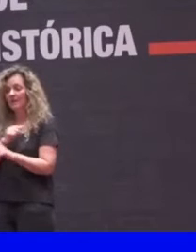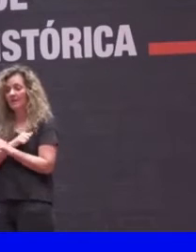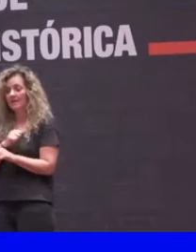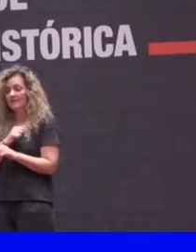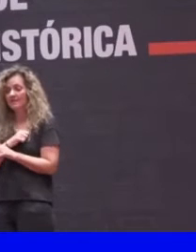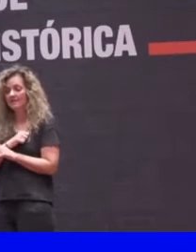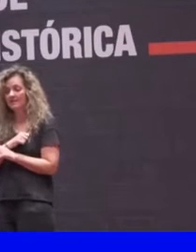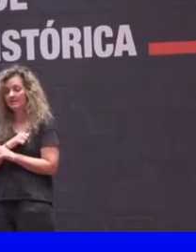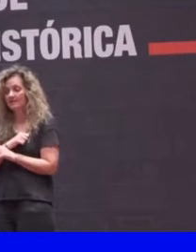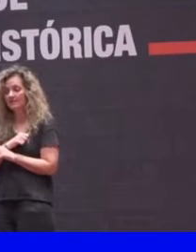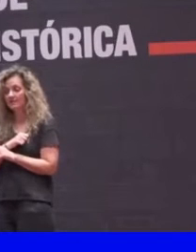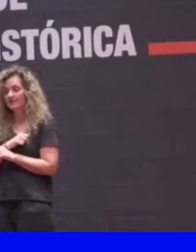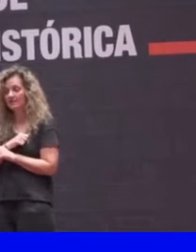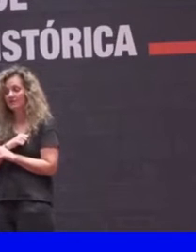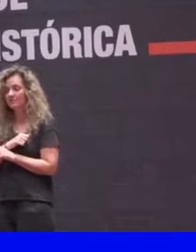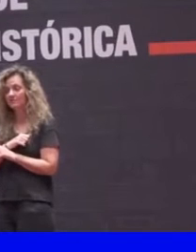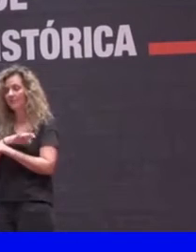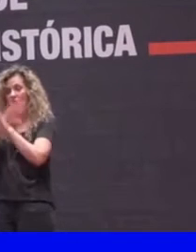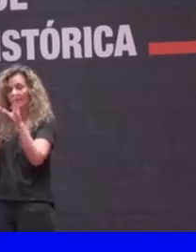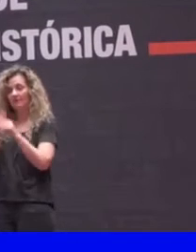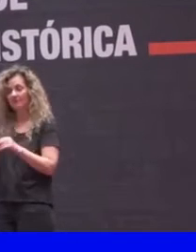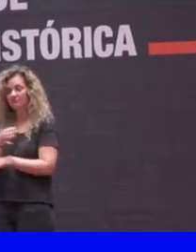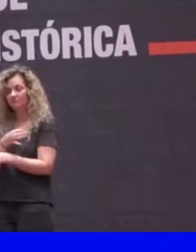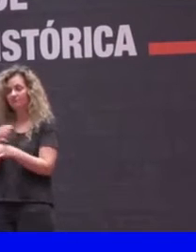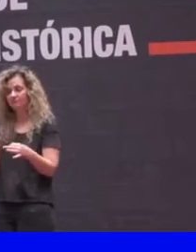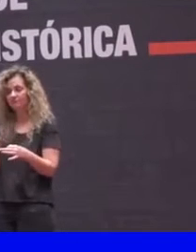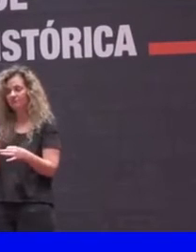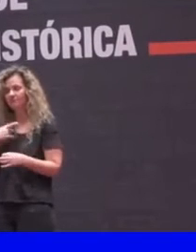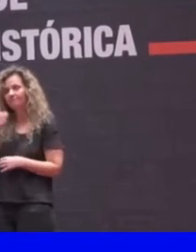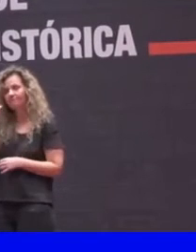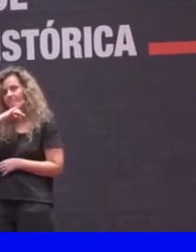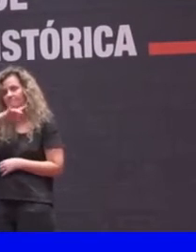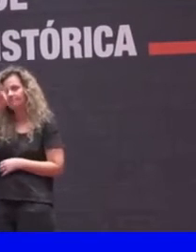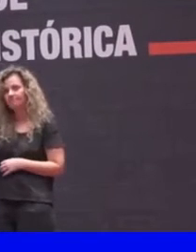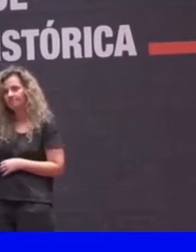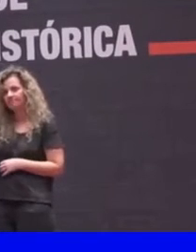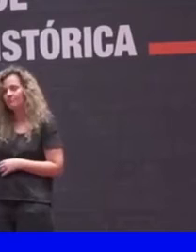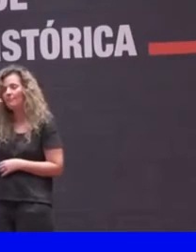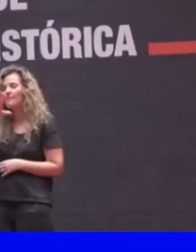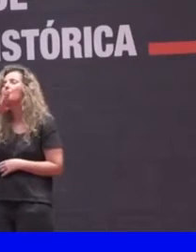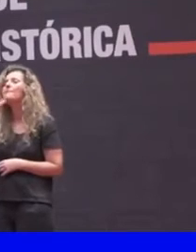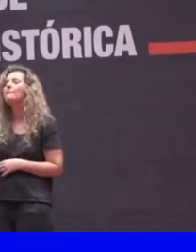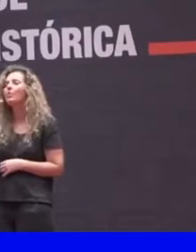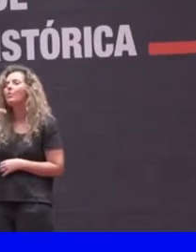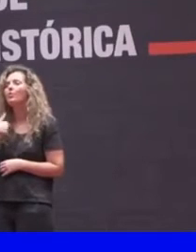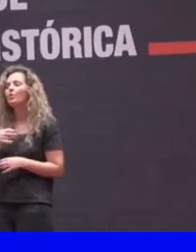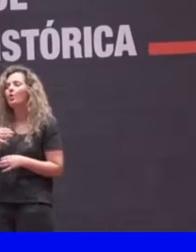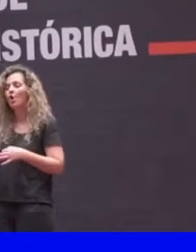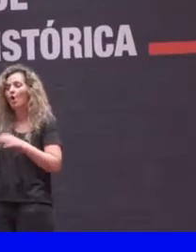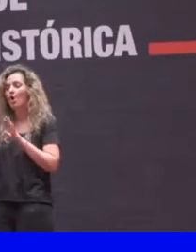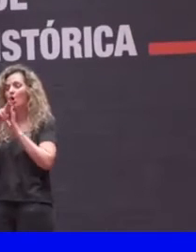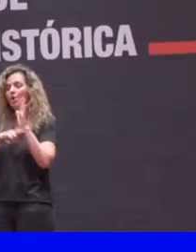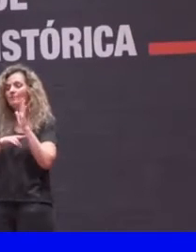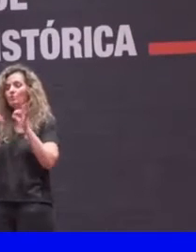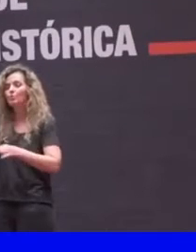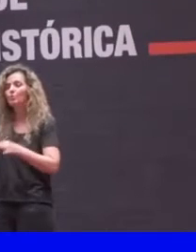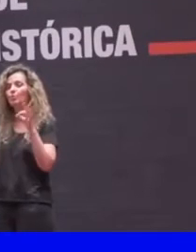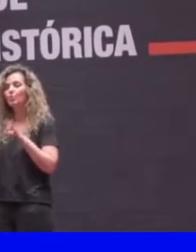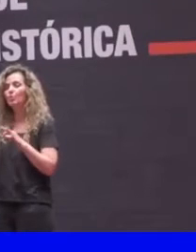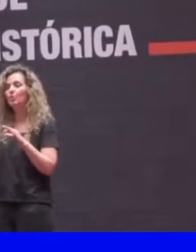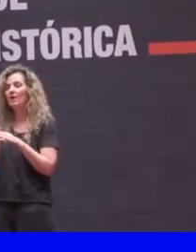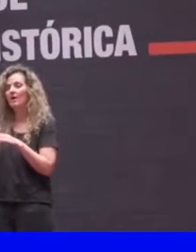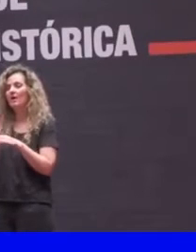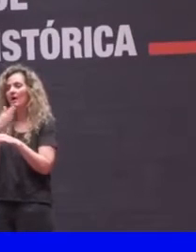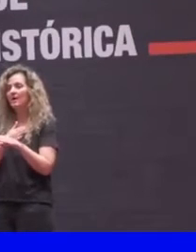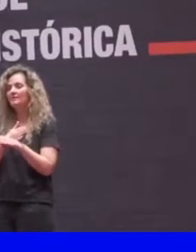cunda. E é certo, ademais, que isto é moi sorprendente porque no noso ordenamento xurídico, se falaba na anterior intervención